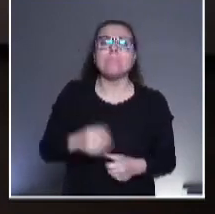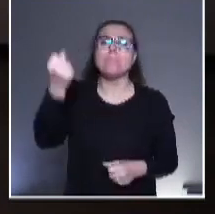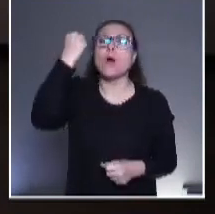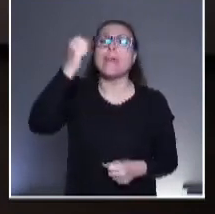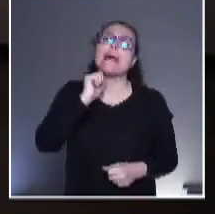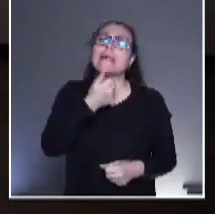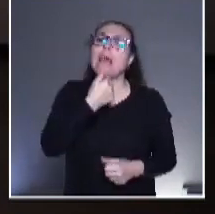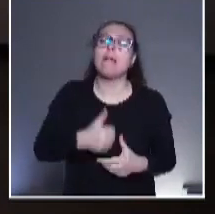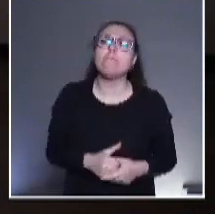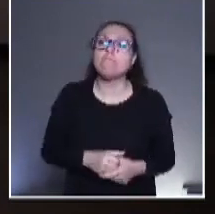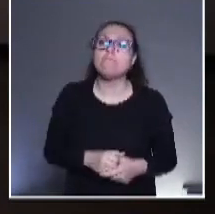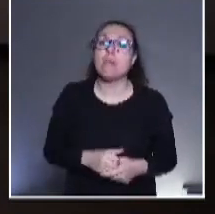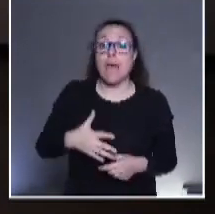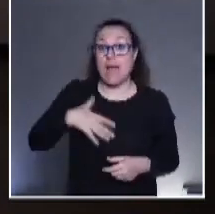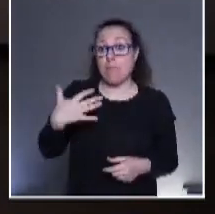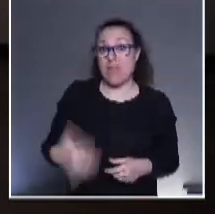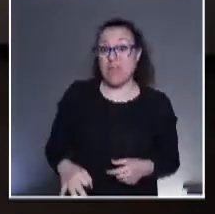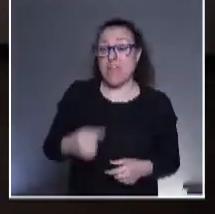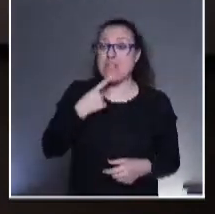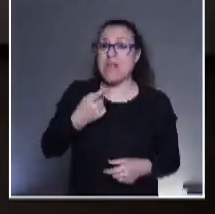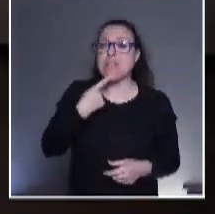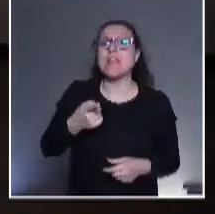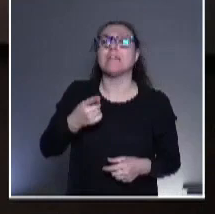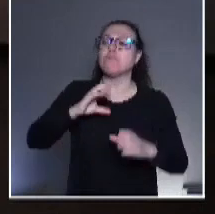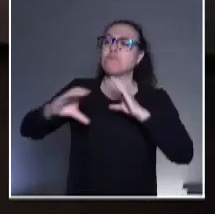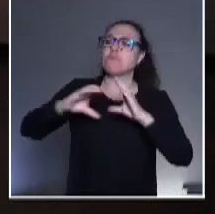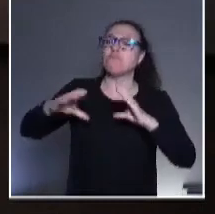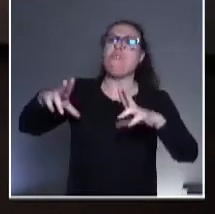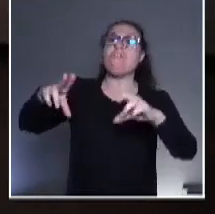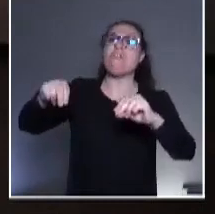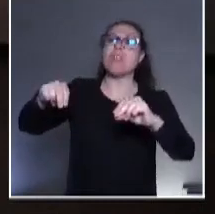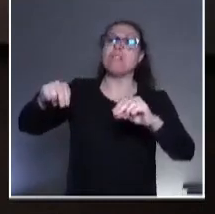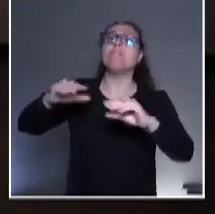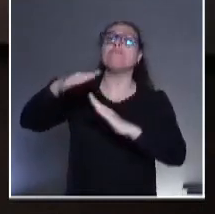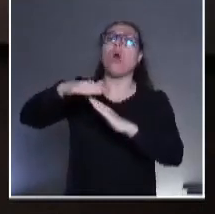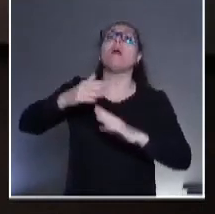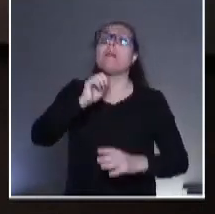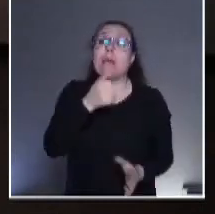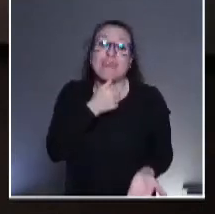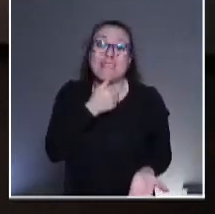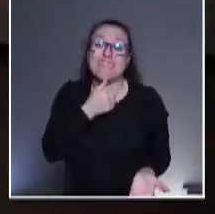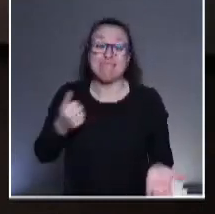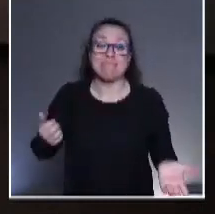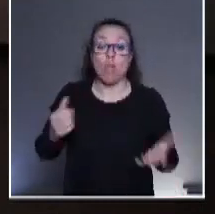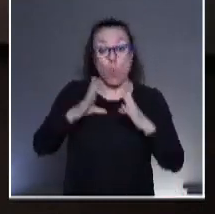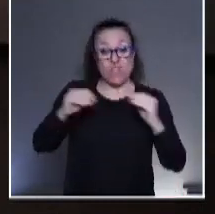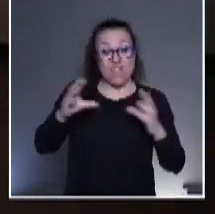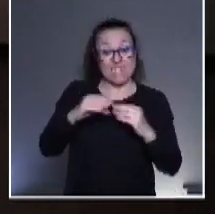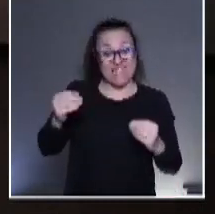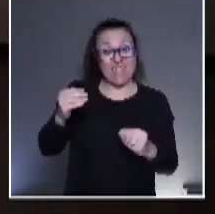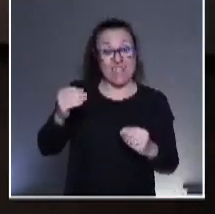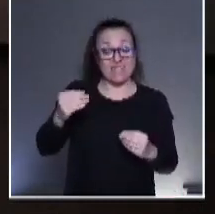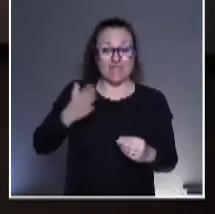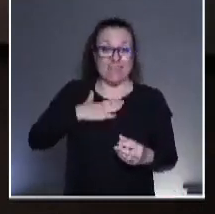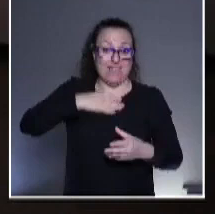poder? ¿Quién tiene la capacidad de decir esta conversación se ha acabado, por ejemplo? Son muchas las universidades representadas en